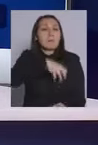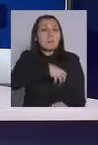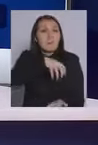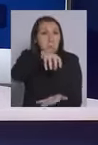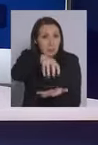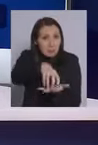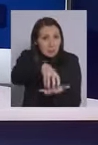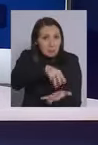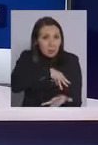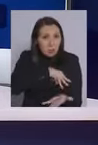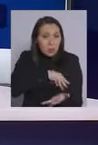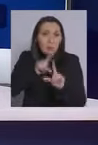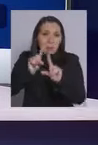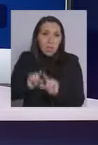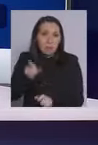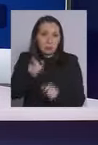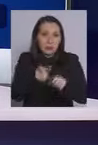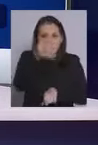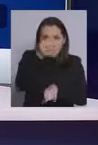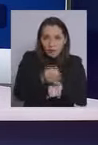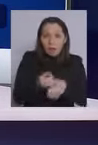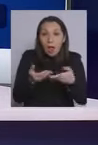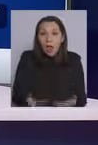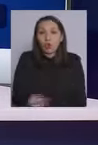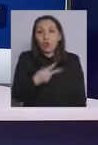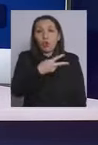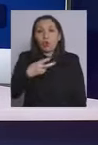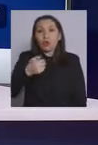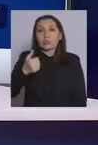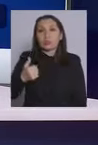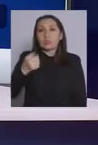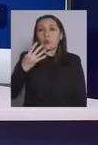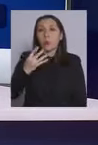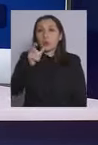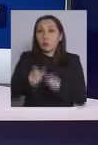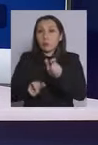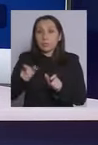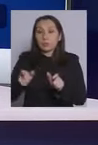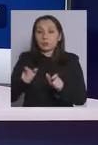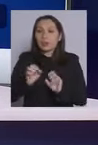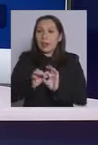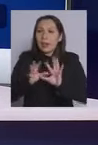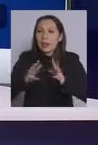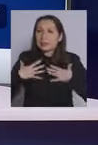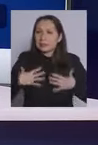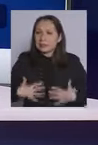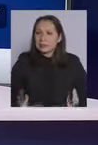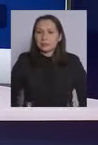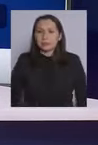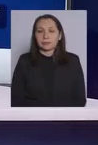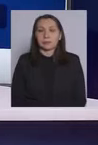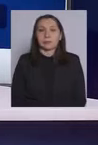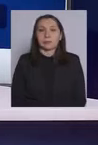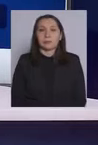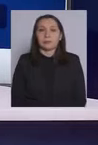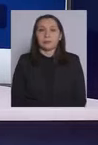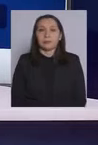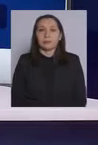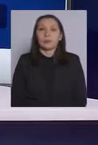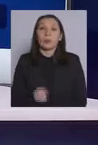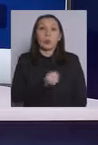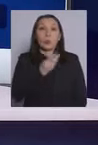metropolitana. De estas, hay 264 personas que se encuentran en estado crítico. En cuanto